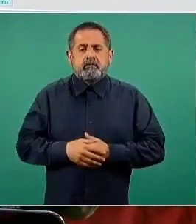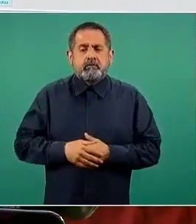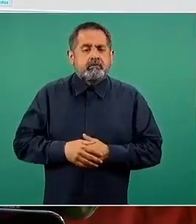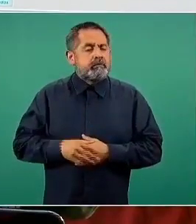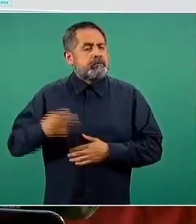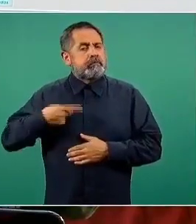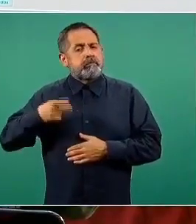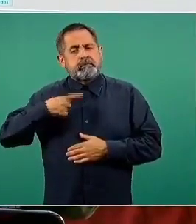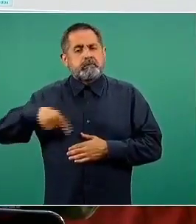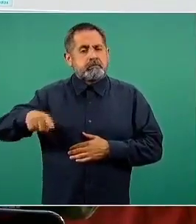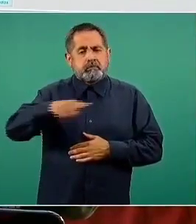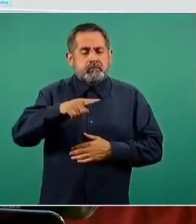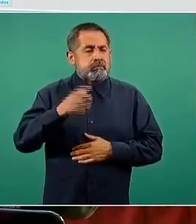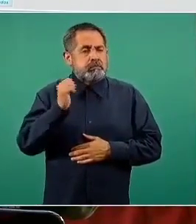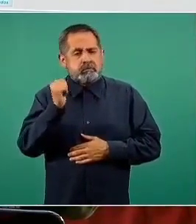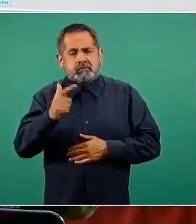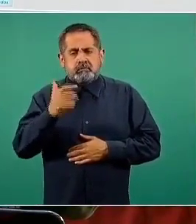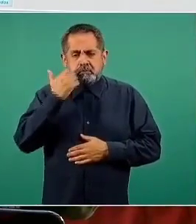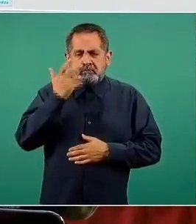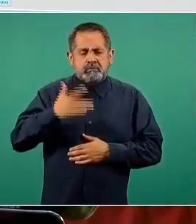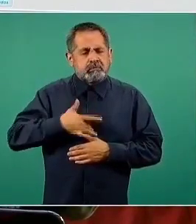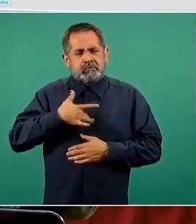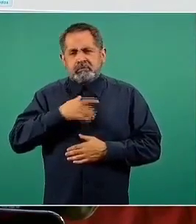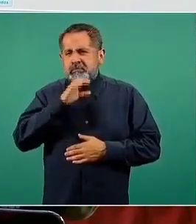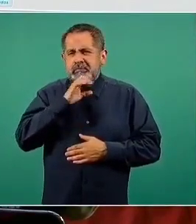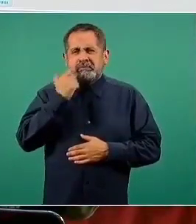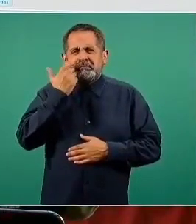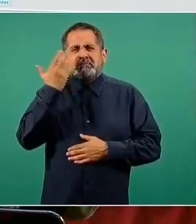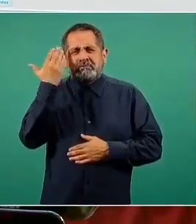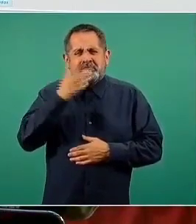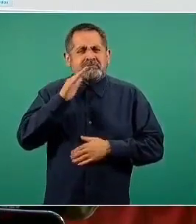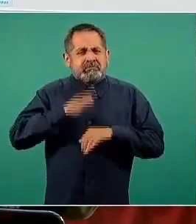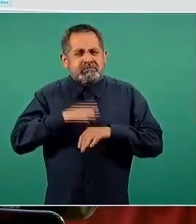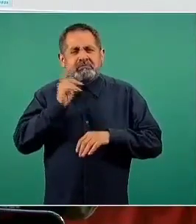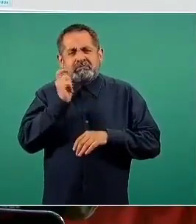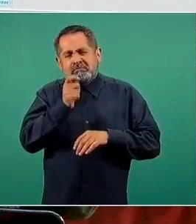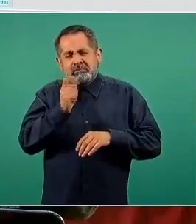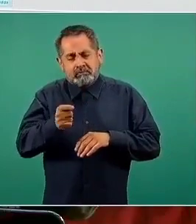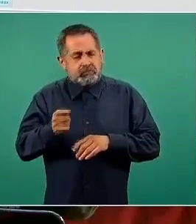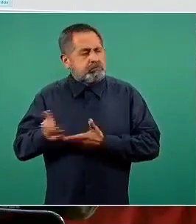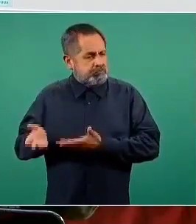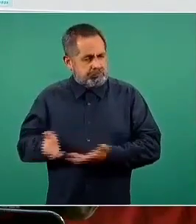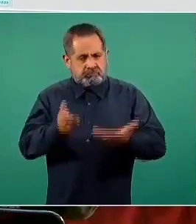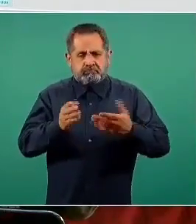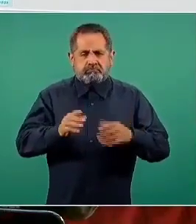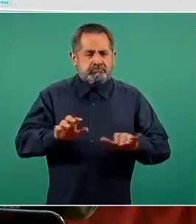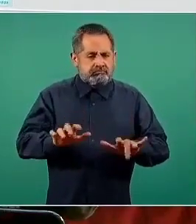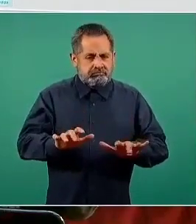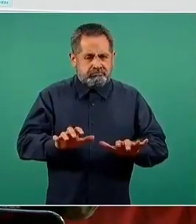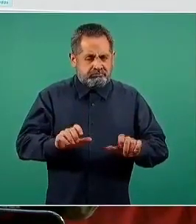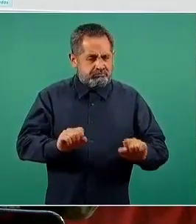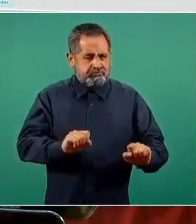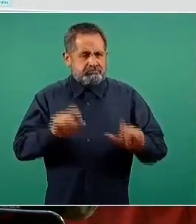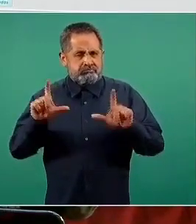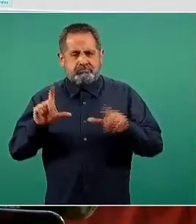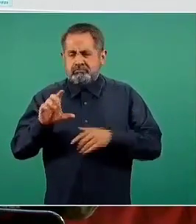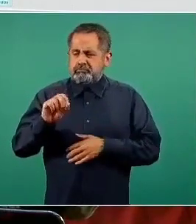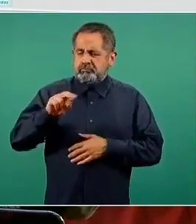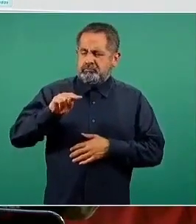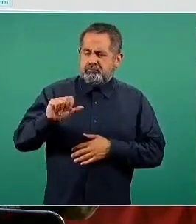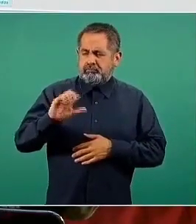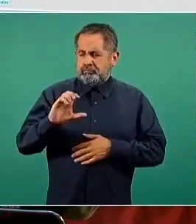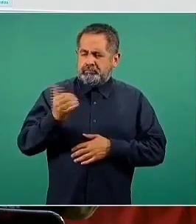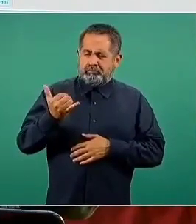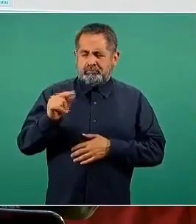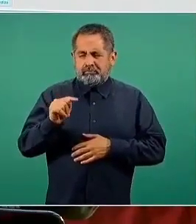todas las personas que tengan interés, curiosidad y capacidades para hacer algunos de estos análisis o